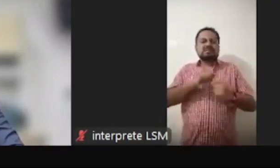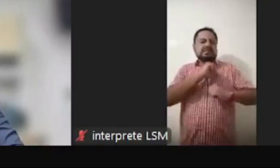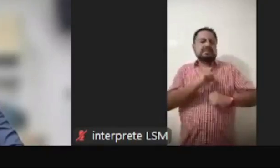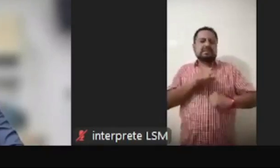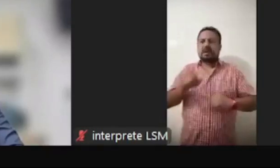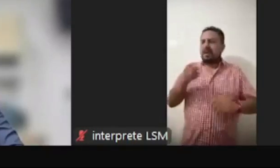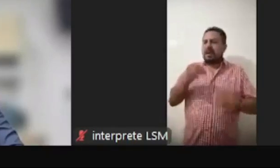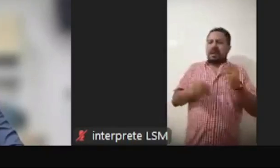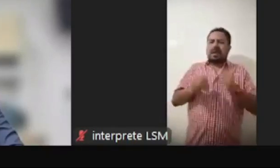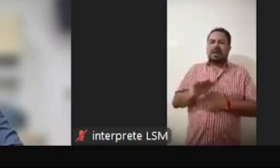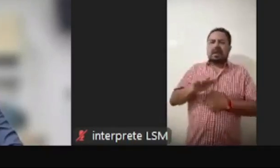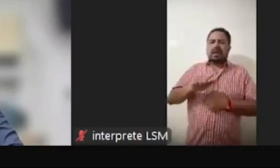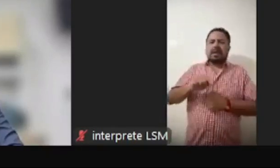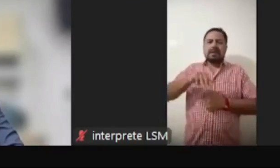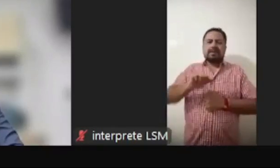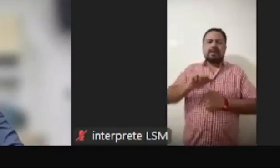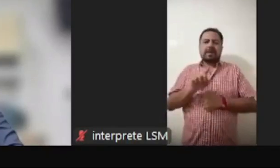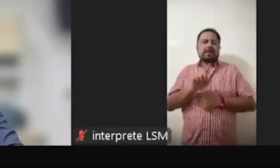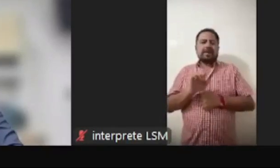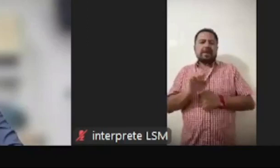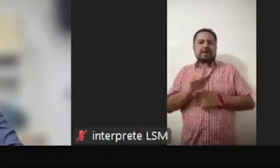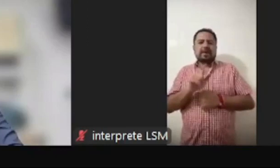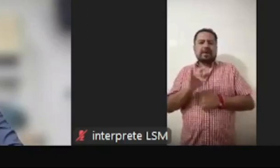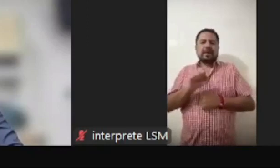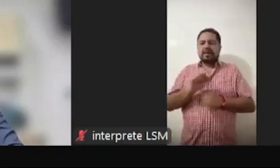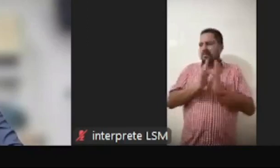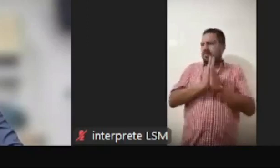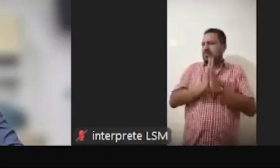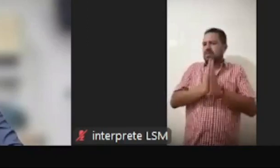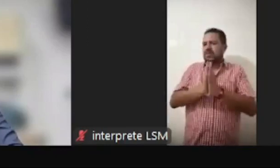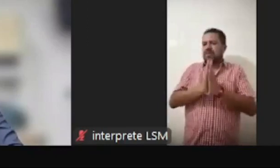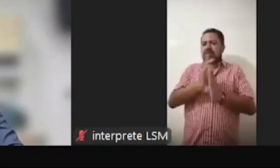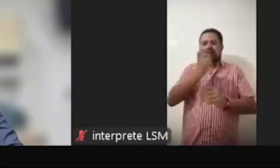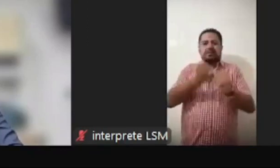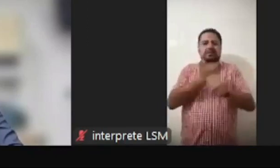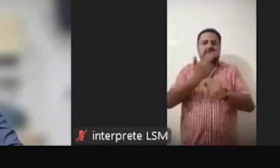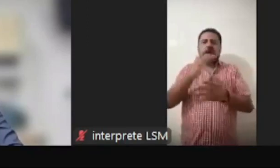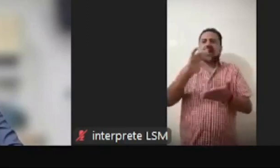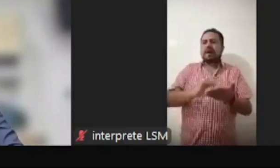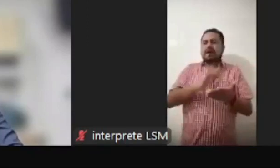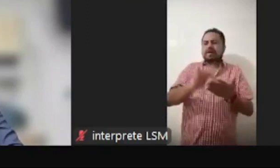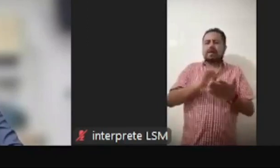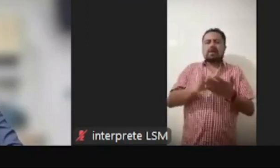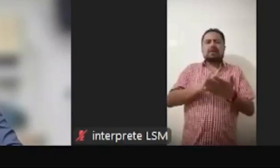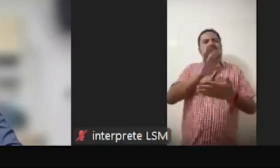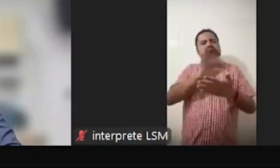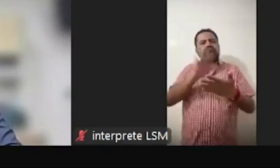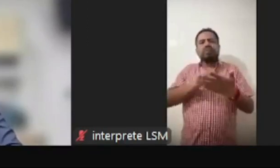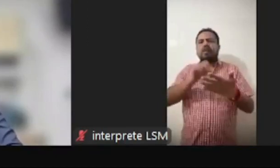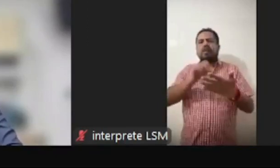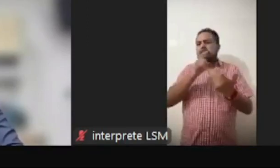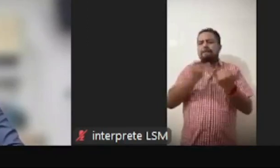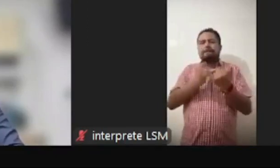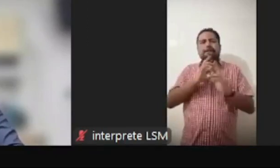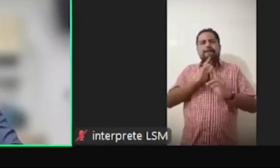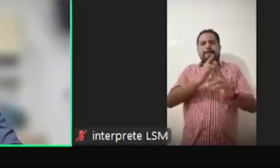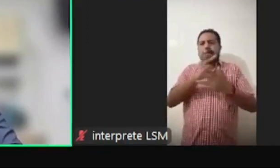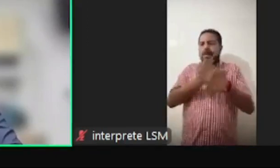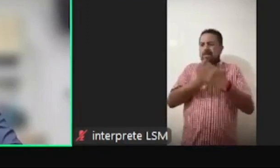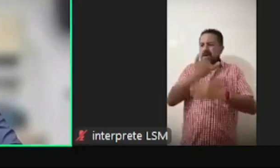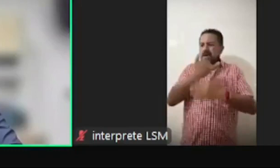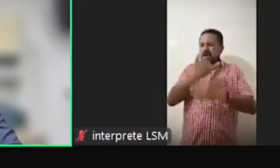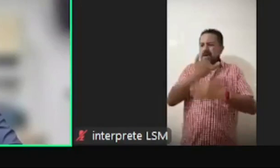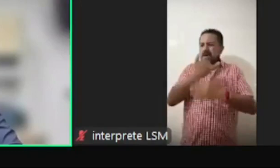Almadelia Eugenio Alcaraz. Por lo tanto, le solicito, secretario, nos apoye con la cuenta y los puntos resolutivos del proyecto. Con